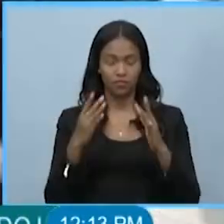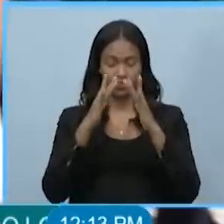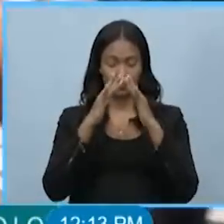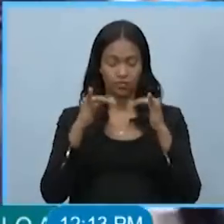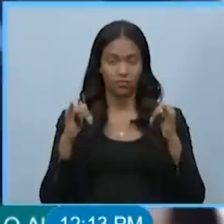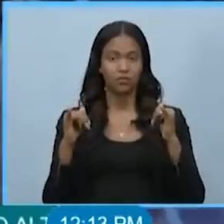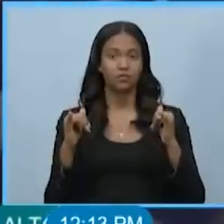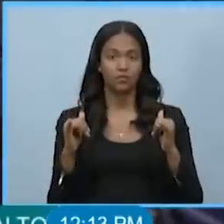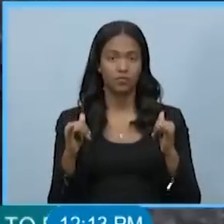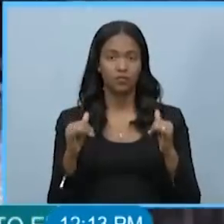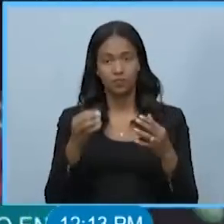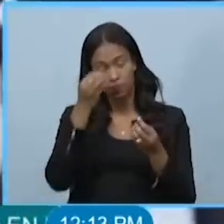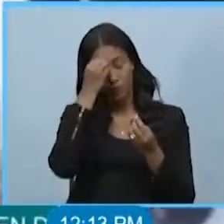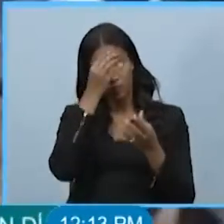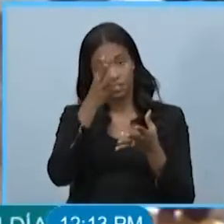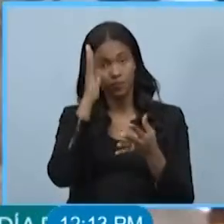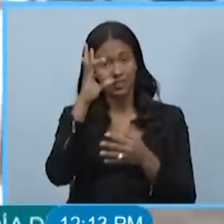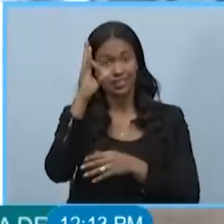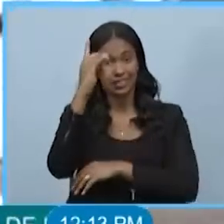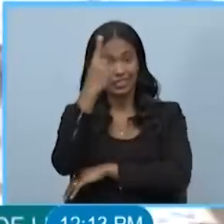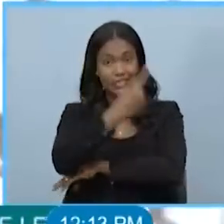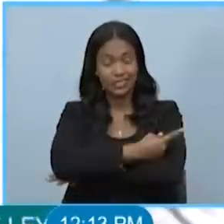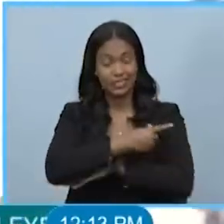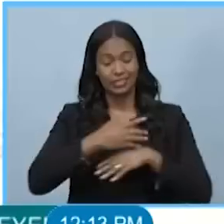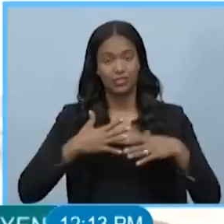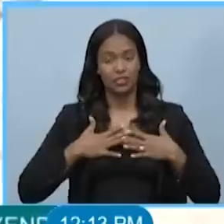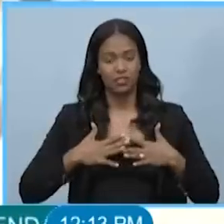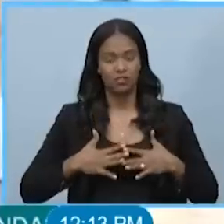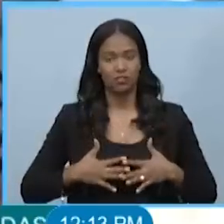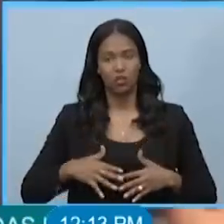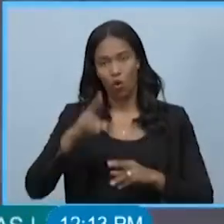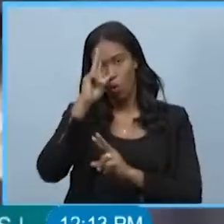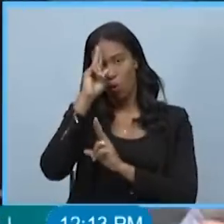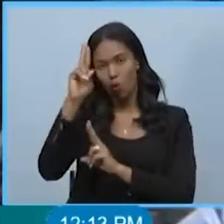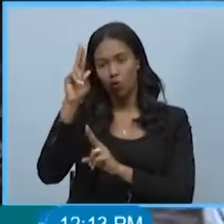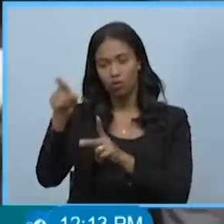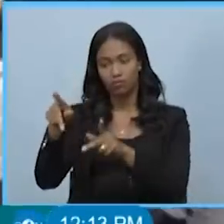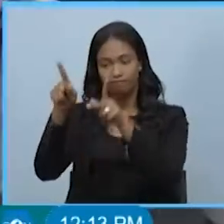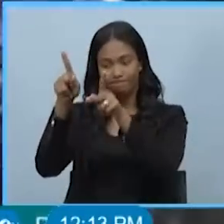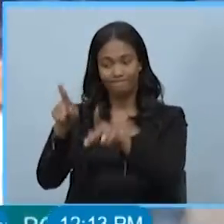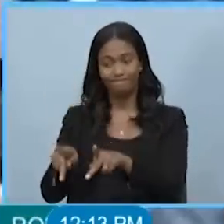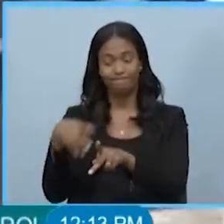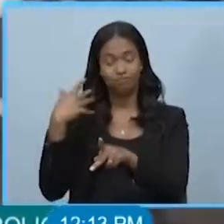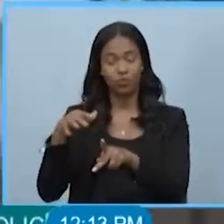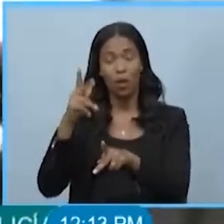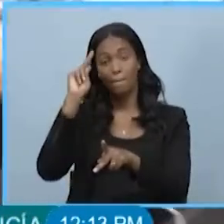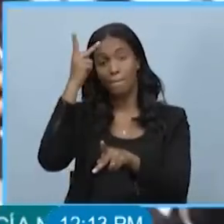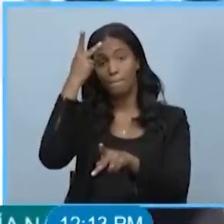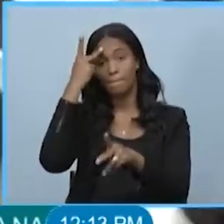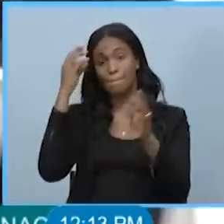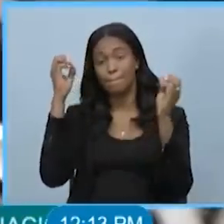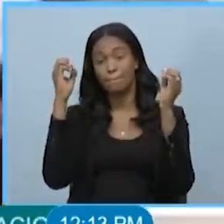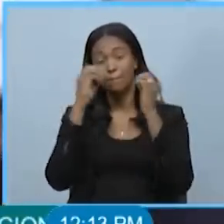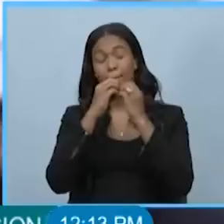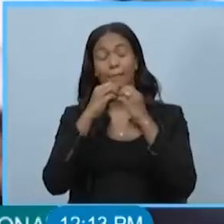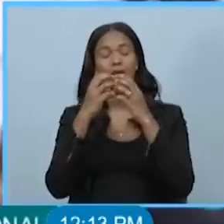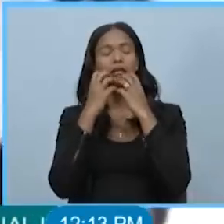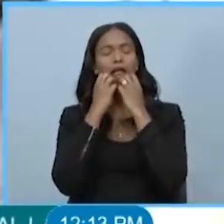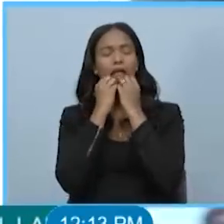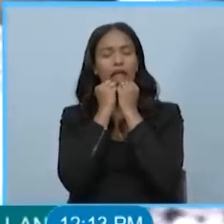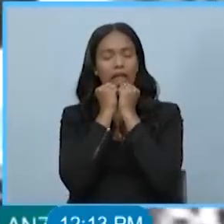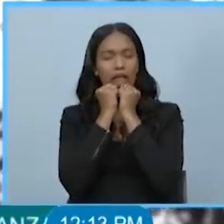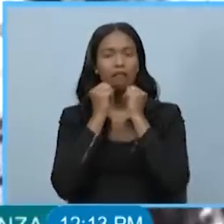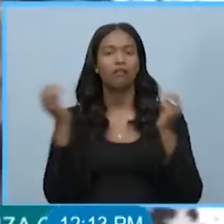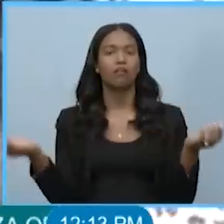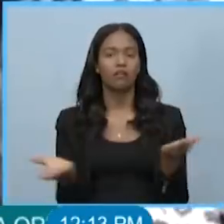Higüey declarará 7 días de duelos en honor a quien en vida fuese uno de los políticos más queridos de